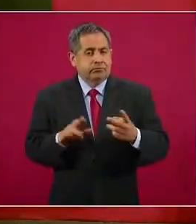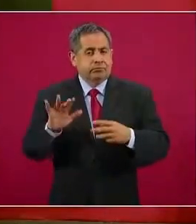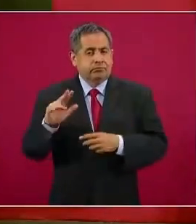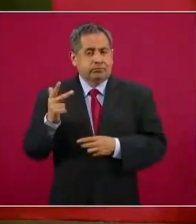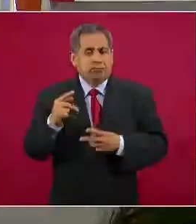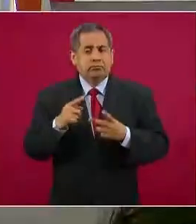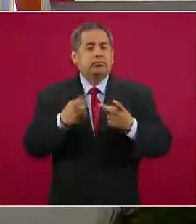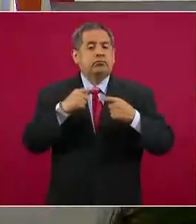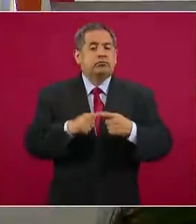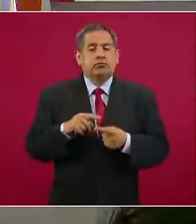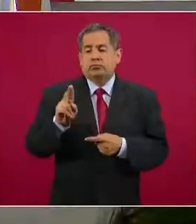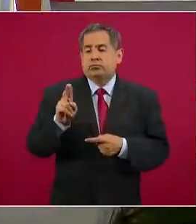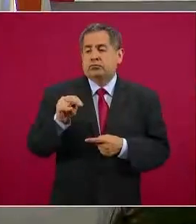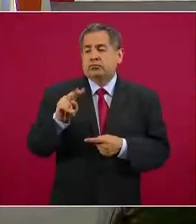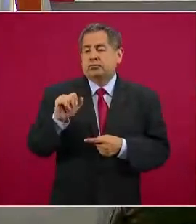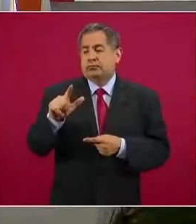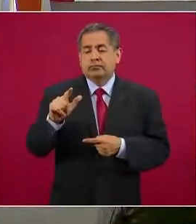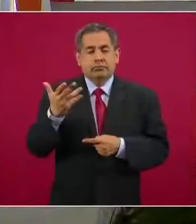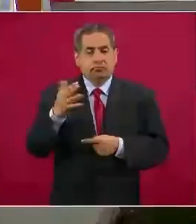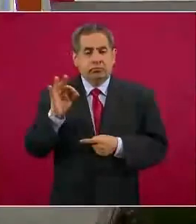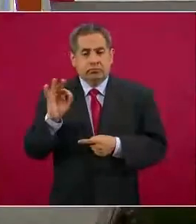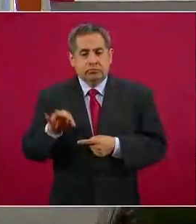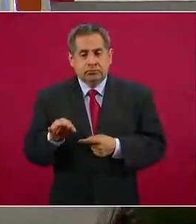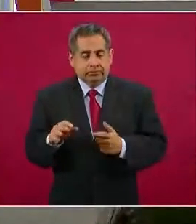58, el Universal 50.